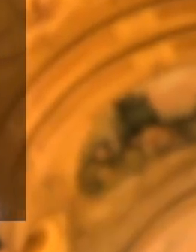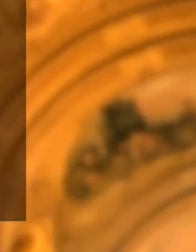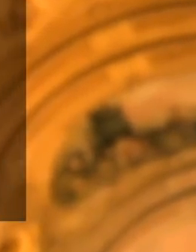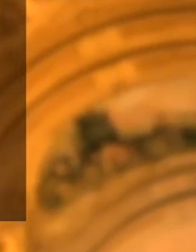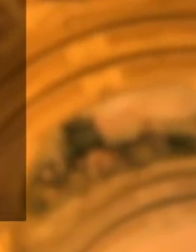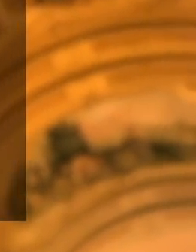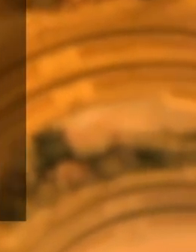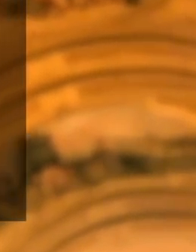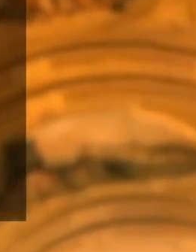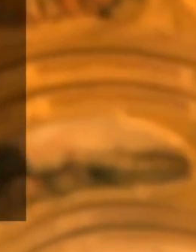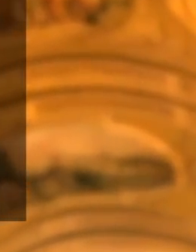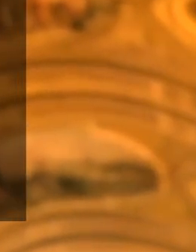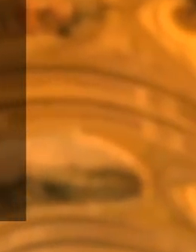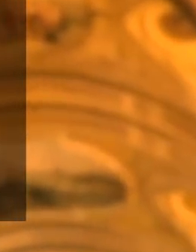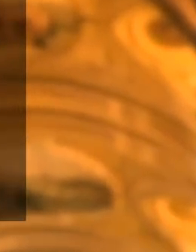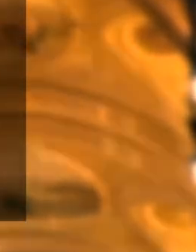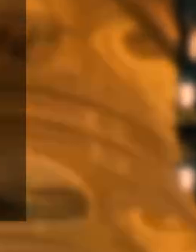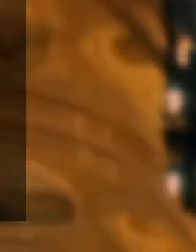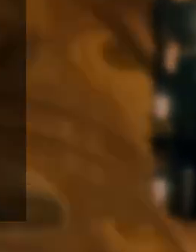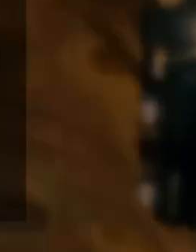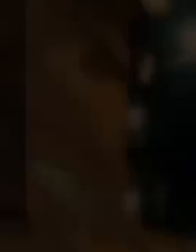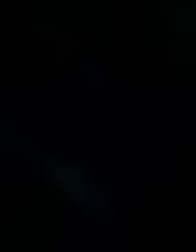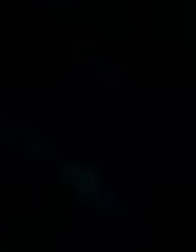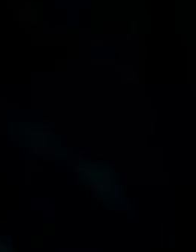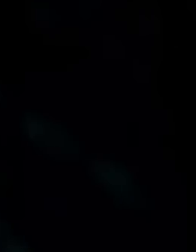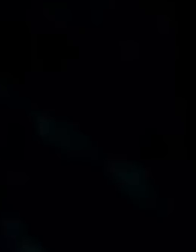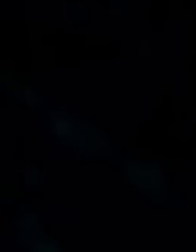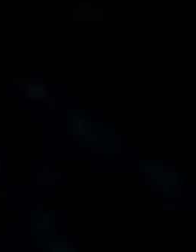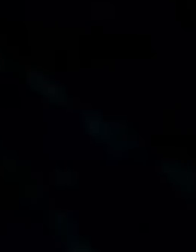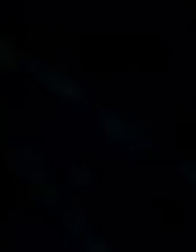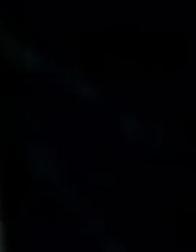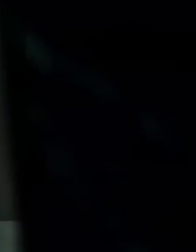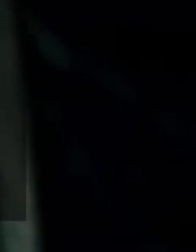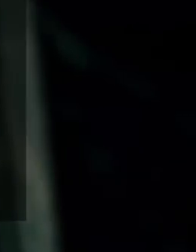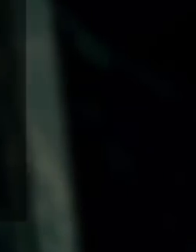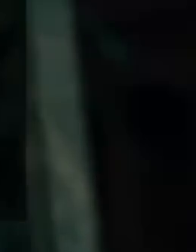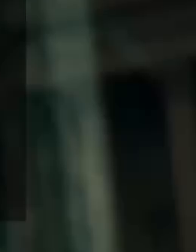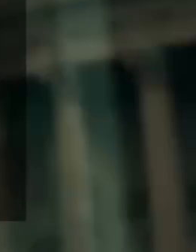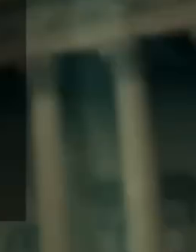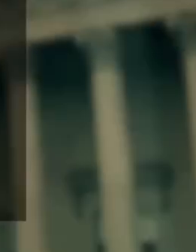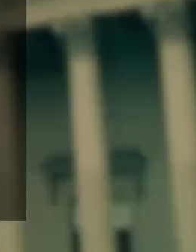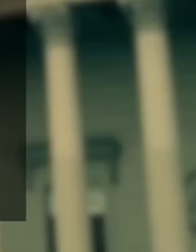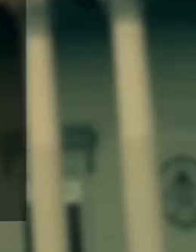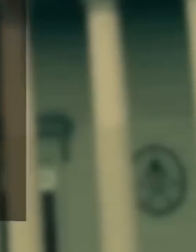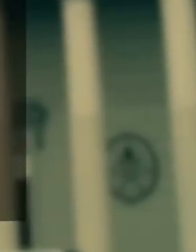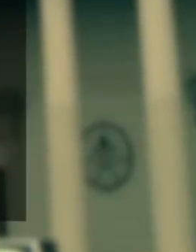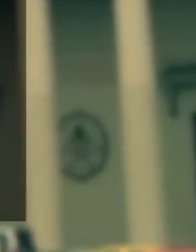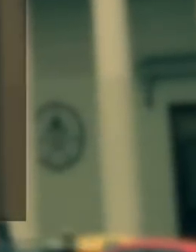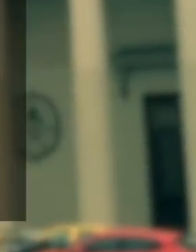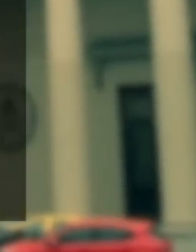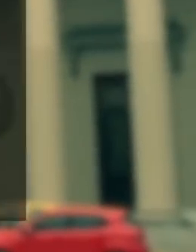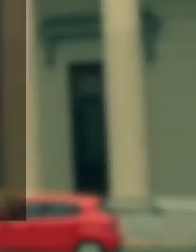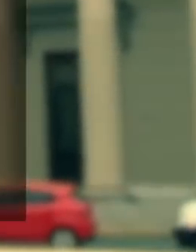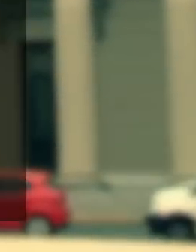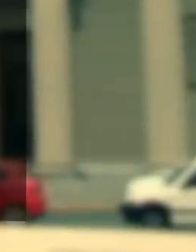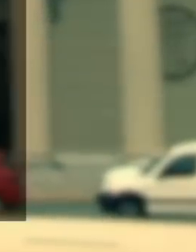ella, con la libertad que siempre cada uno aporta a la Iglesia en la colecta de la